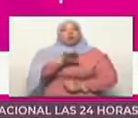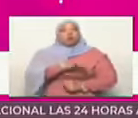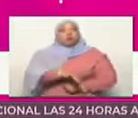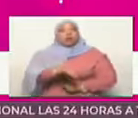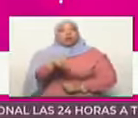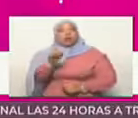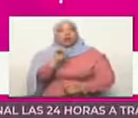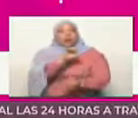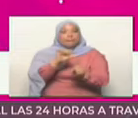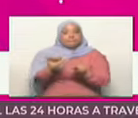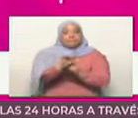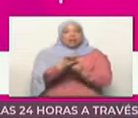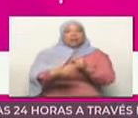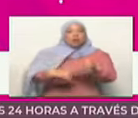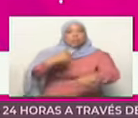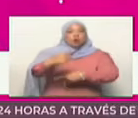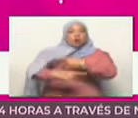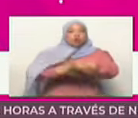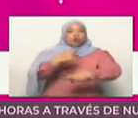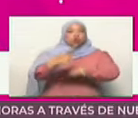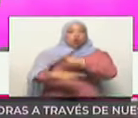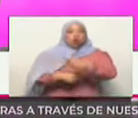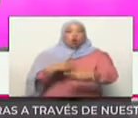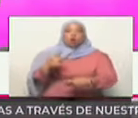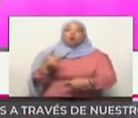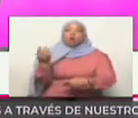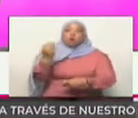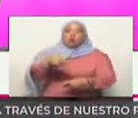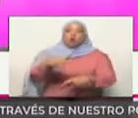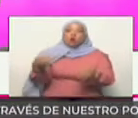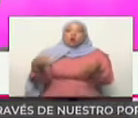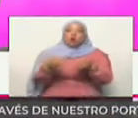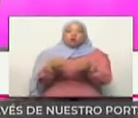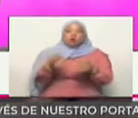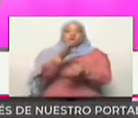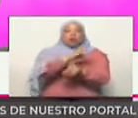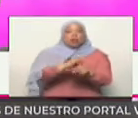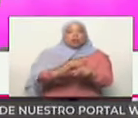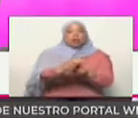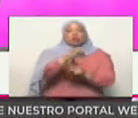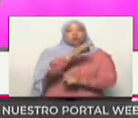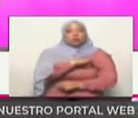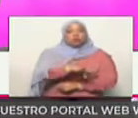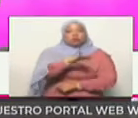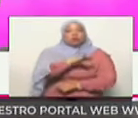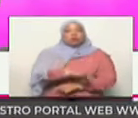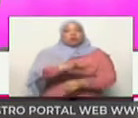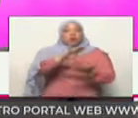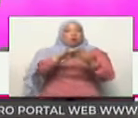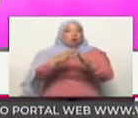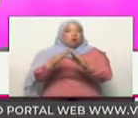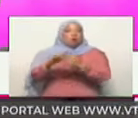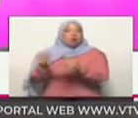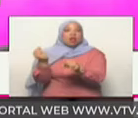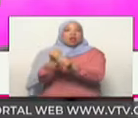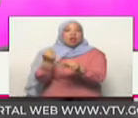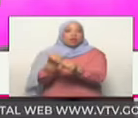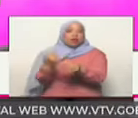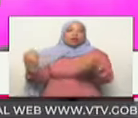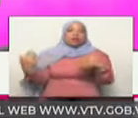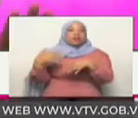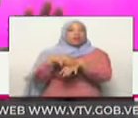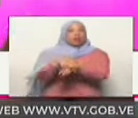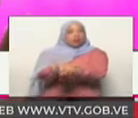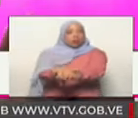importante en la parte de producción. Tenemos un equipo sociocultural que está trabajando con las comunidades. Uh-huh. Y